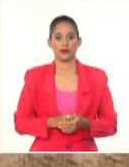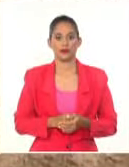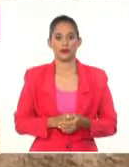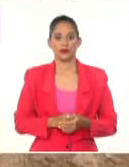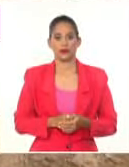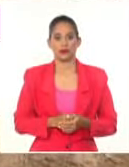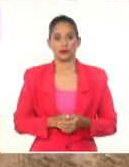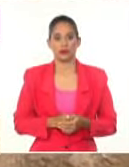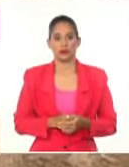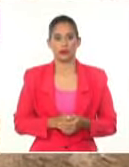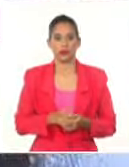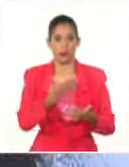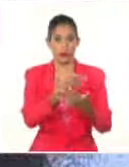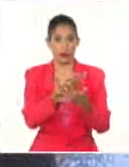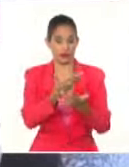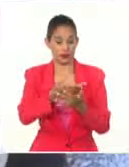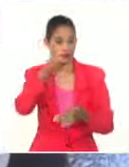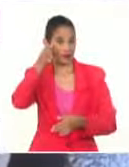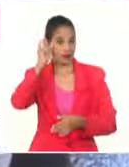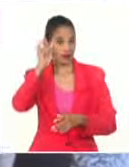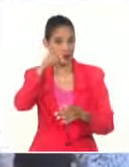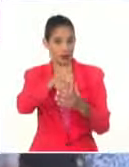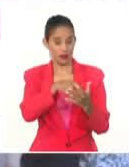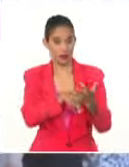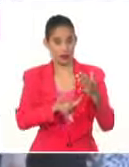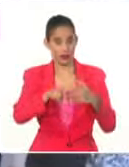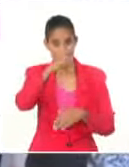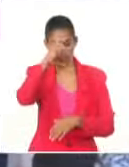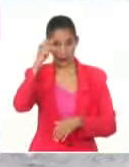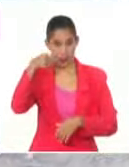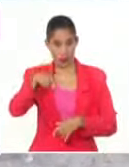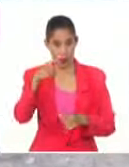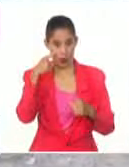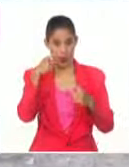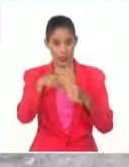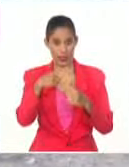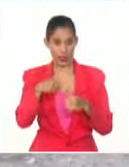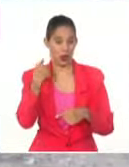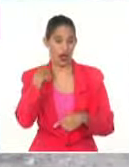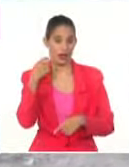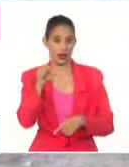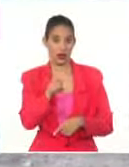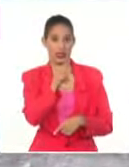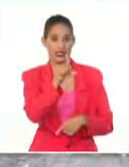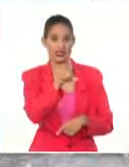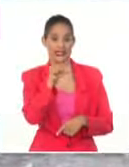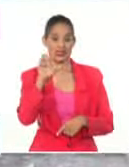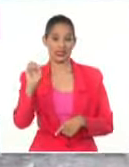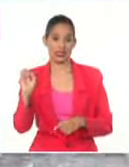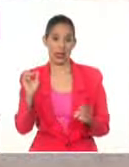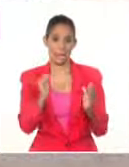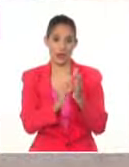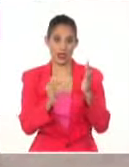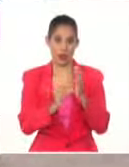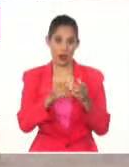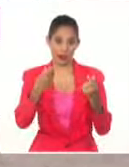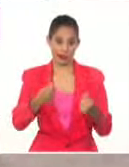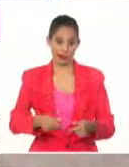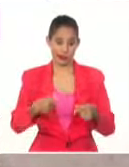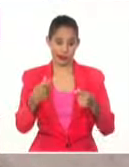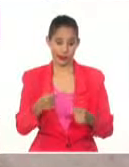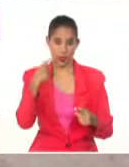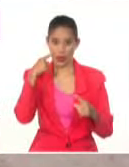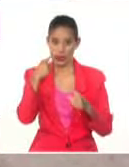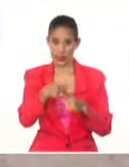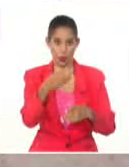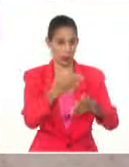La empresa pecuaria Managuaco destina para el presente año un monto superior a los 100 millones de pesos con el objetivo de recuperar y construir estructuras